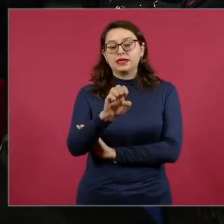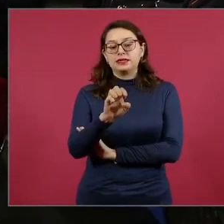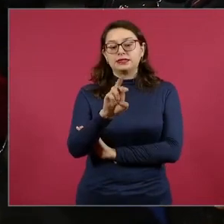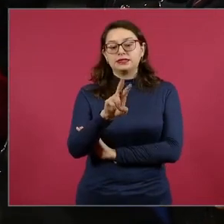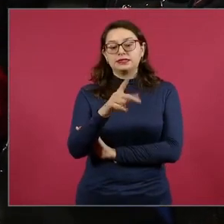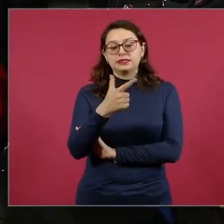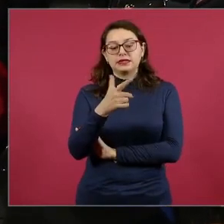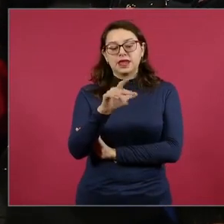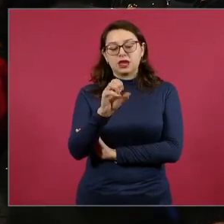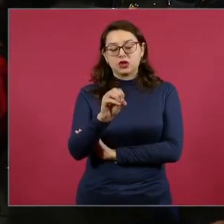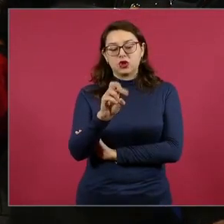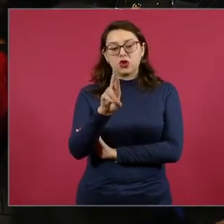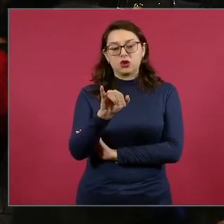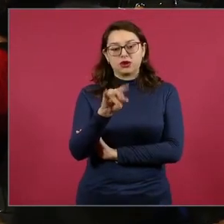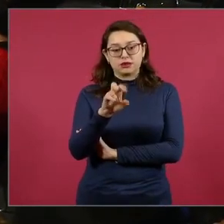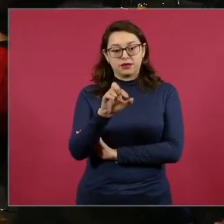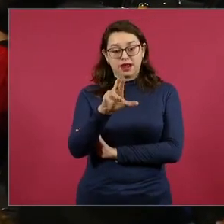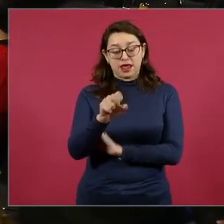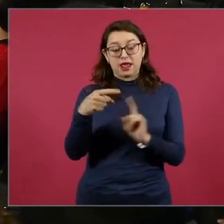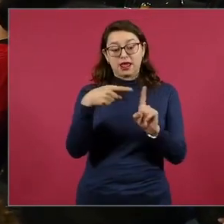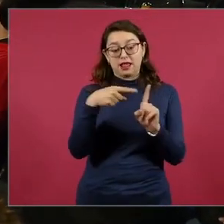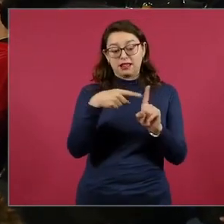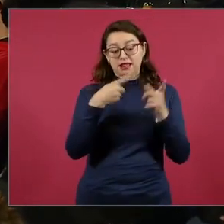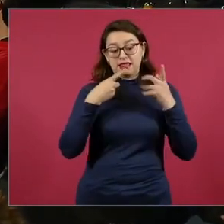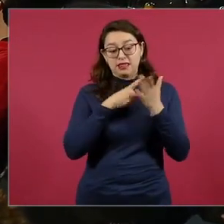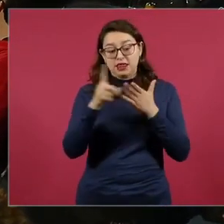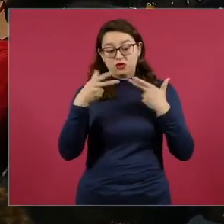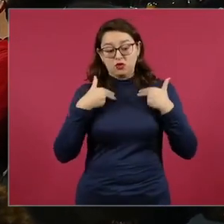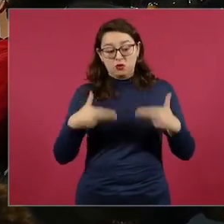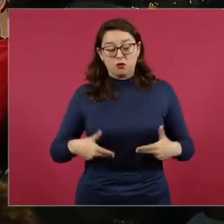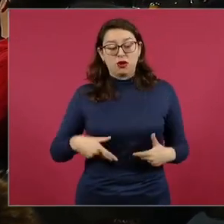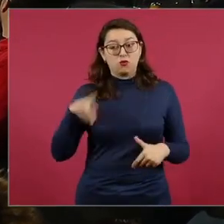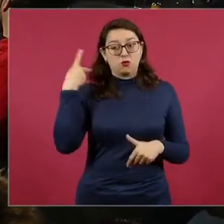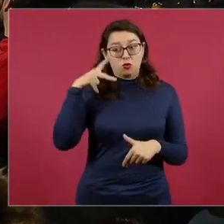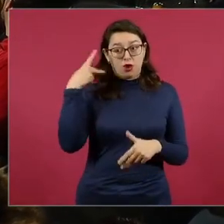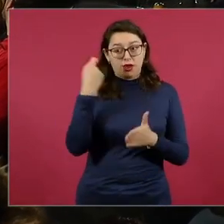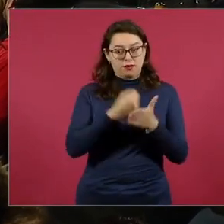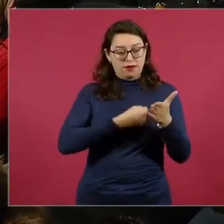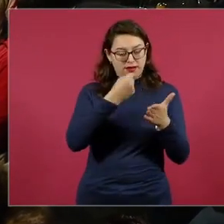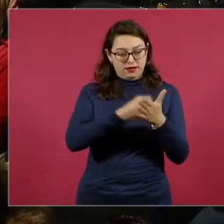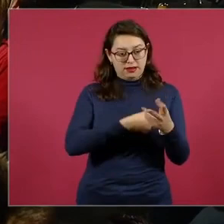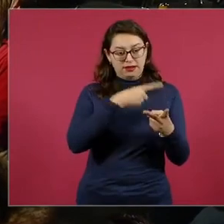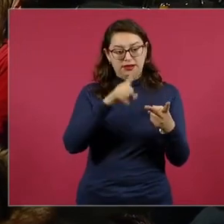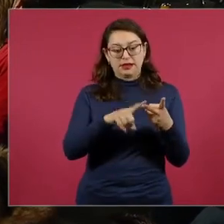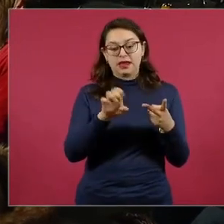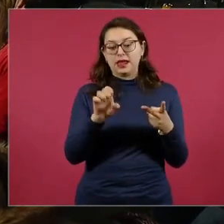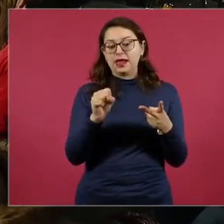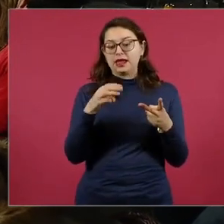Hernández, defensor de derechos humanos de Puebla, o Esmeralda Castillo Rincón.